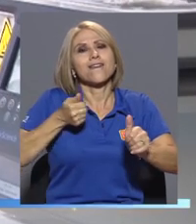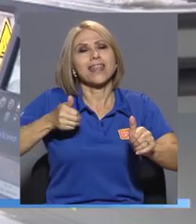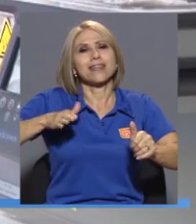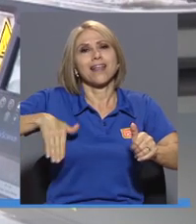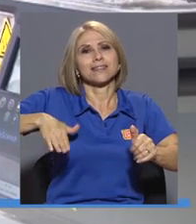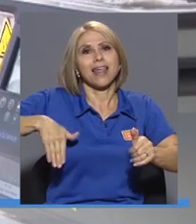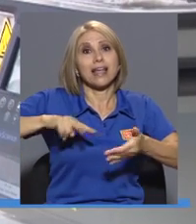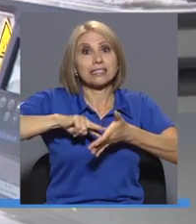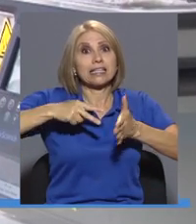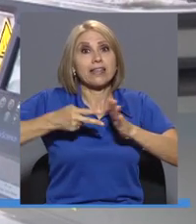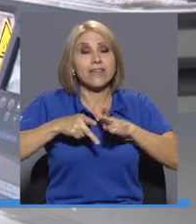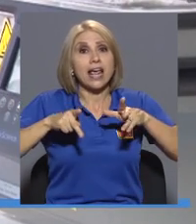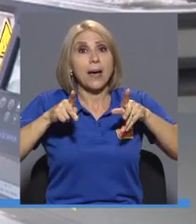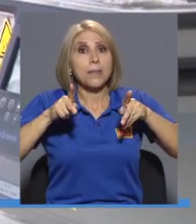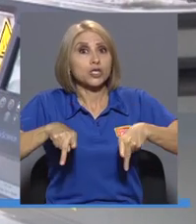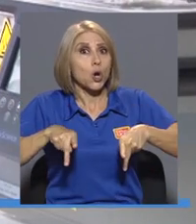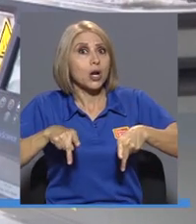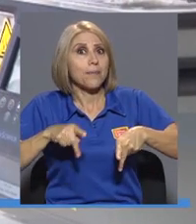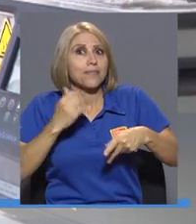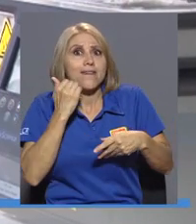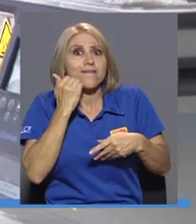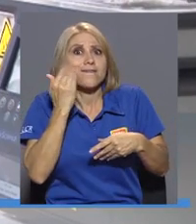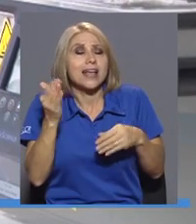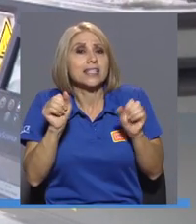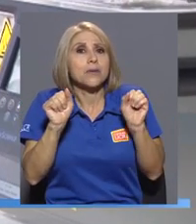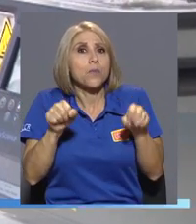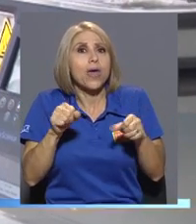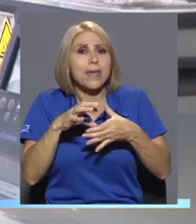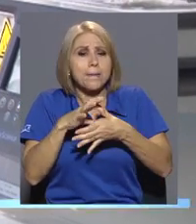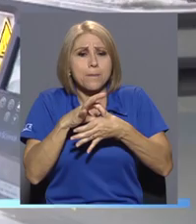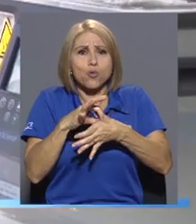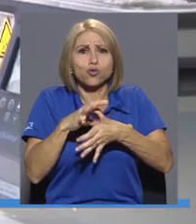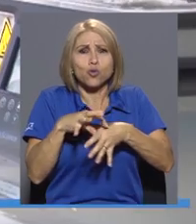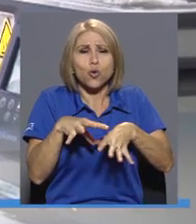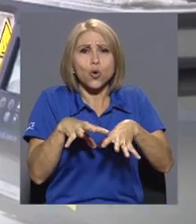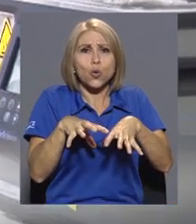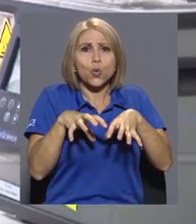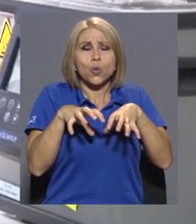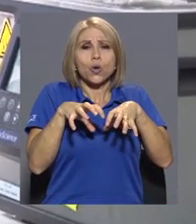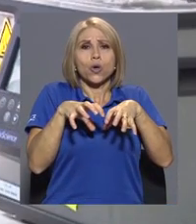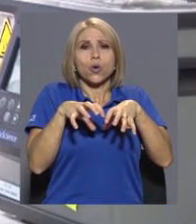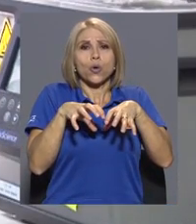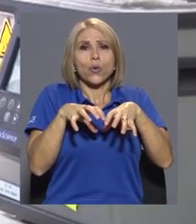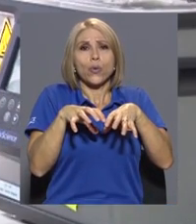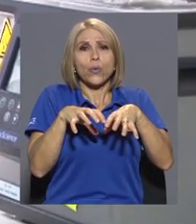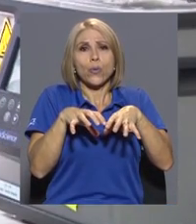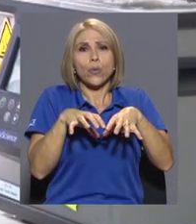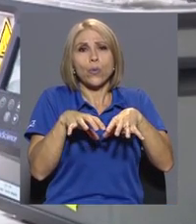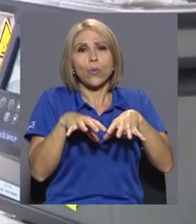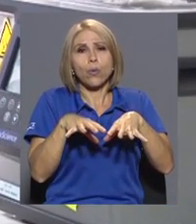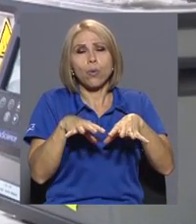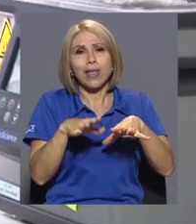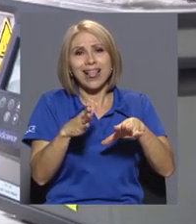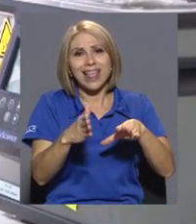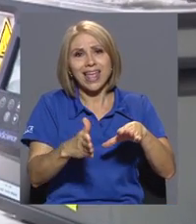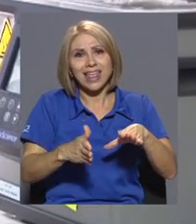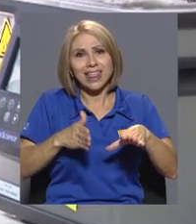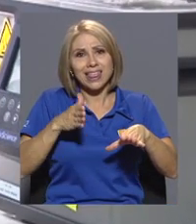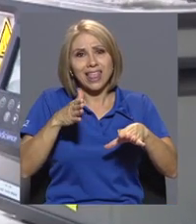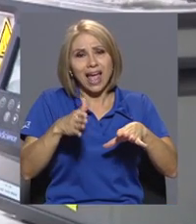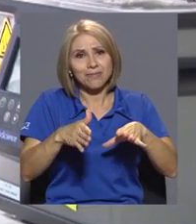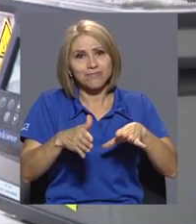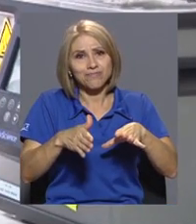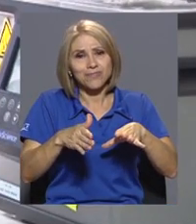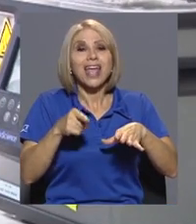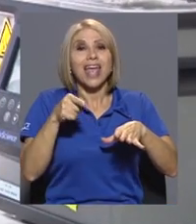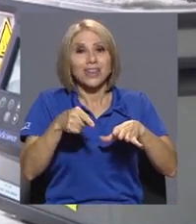contraer el músculo fácilmente, rápido, pero lo relaja de una forma lenta. Eso es lo que es la miotonía, una relajación muscular